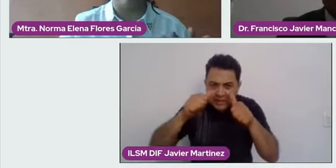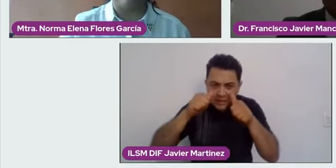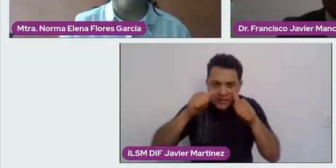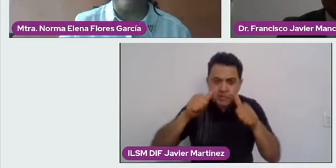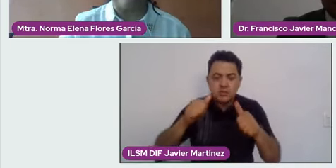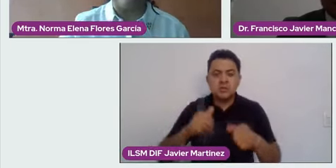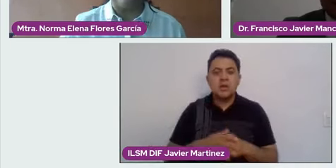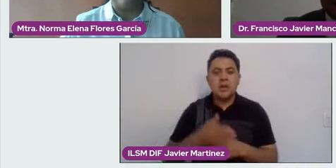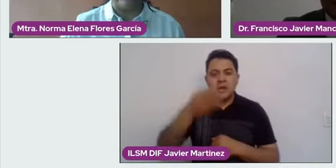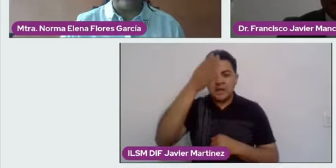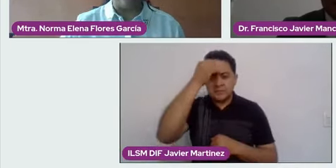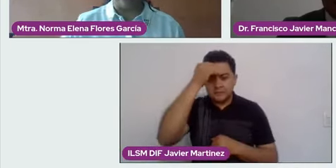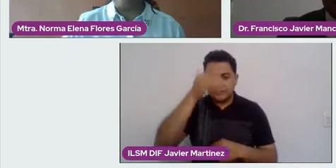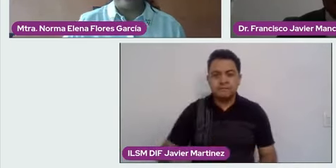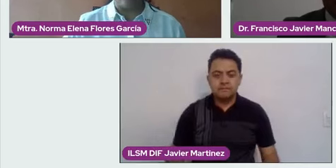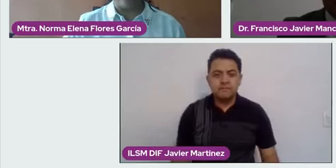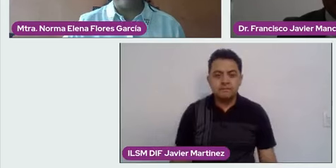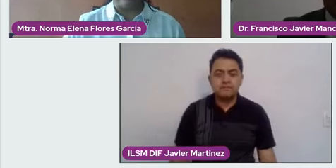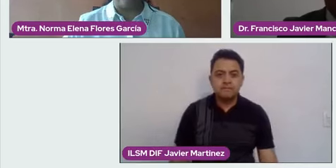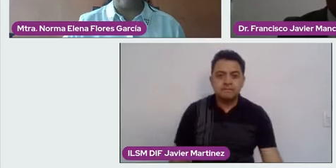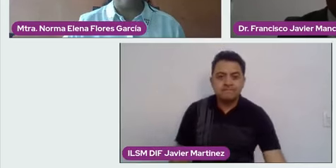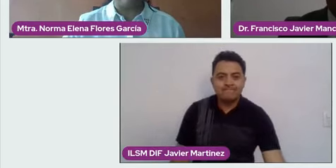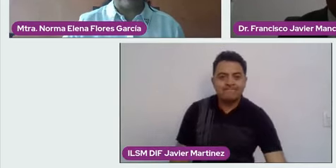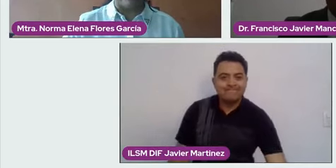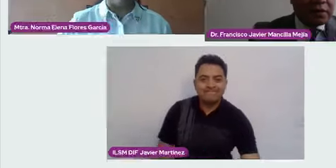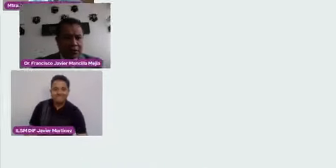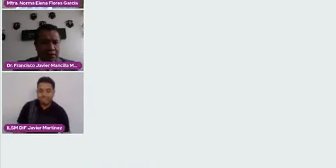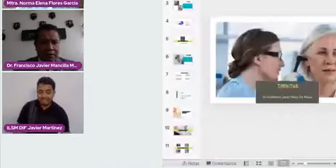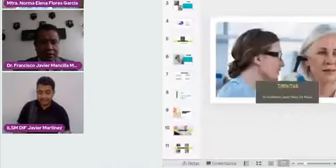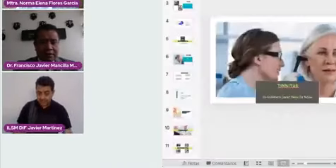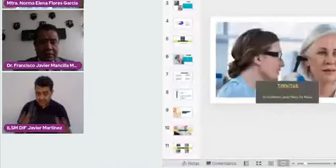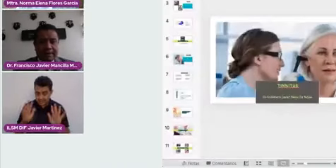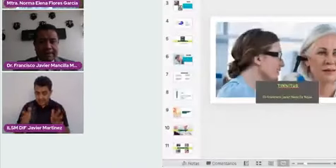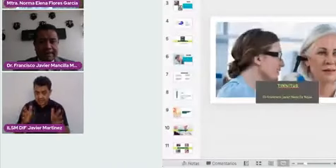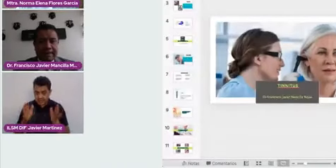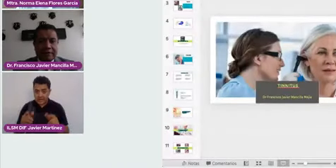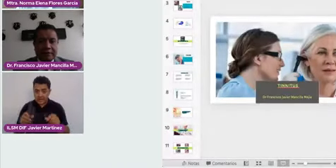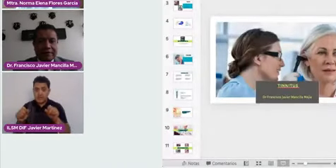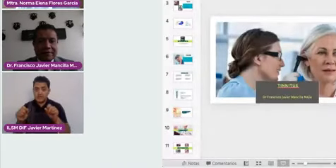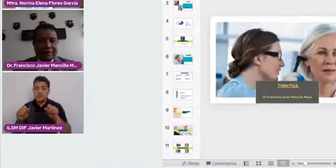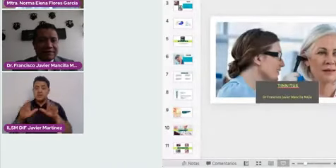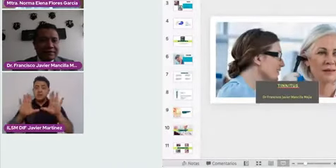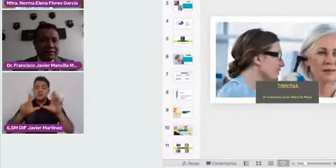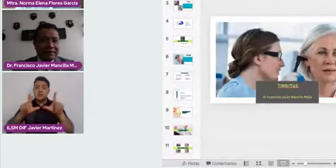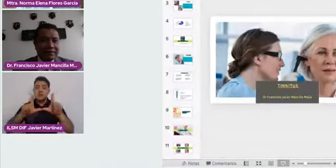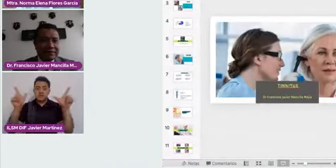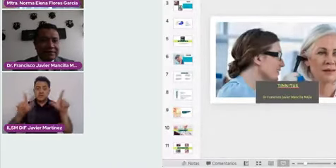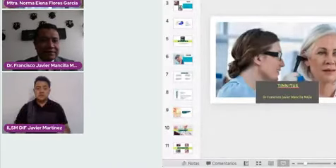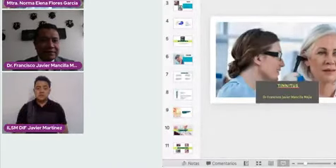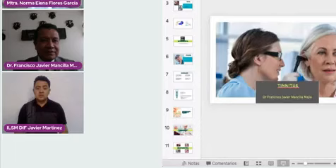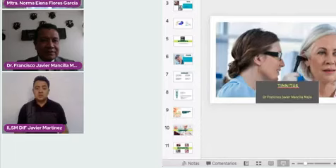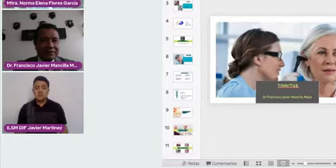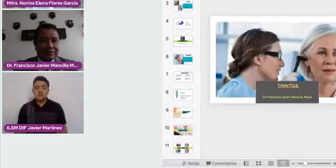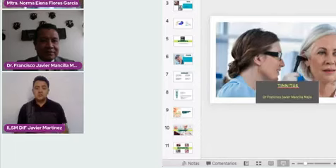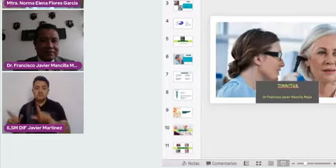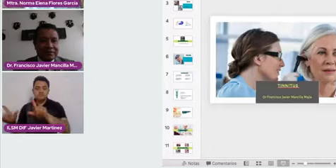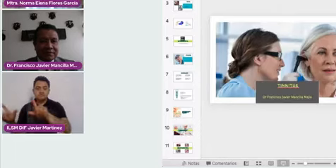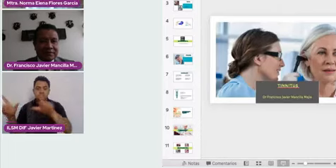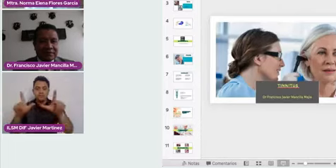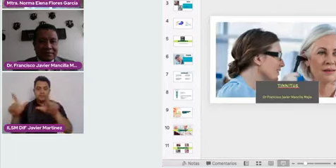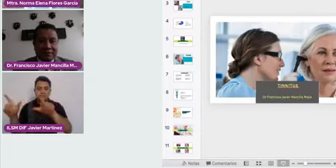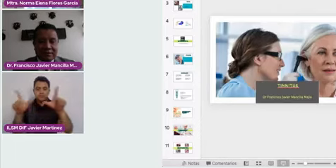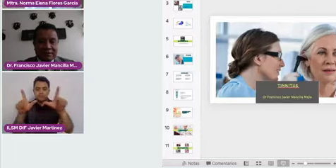Sobre todo. ¿Sí se ve ya? Todavía no, mi querido doctor. Ya está, ya la tenemos. Ok. Ahora nada más, faltaría nada